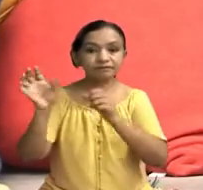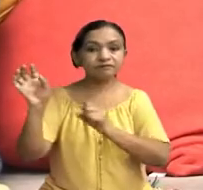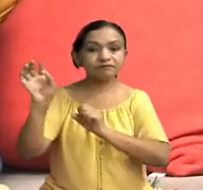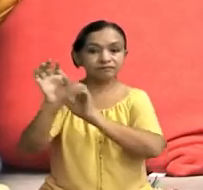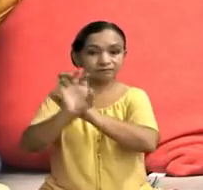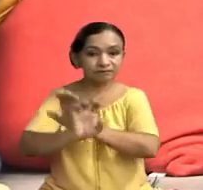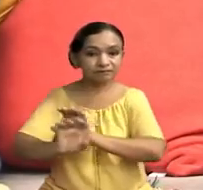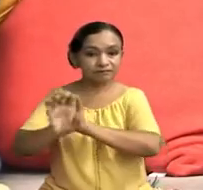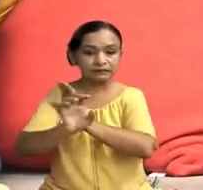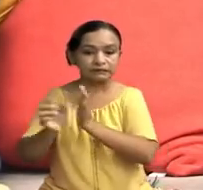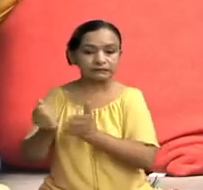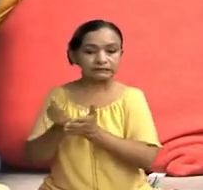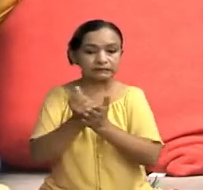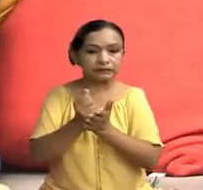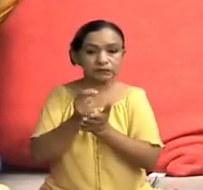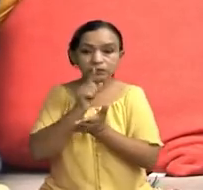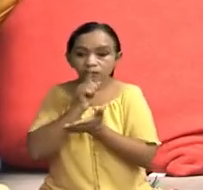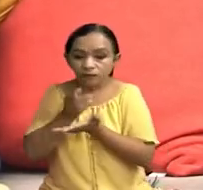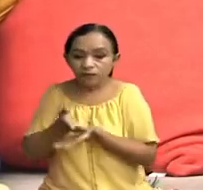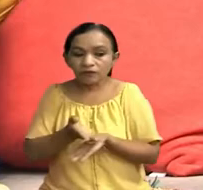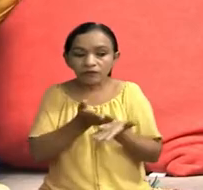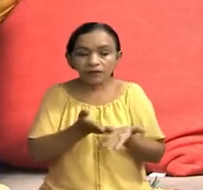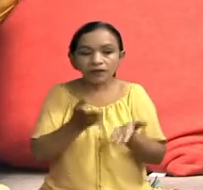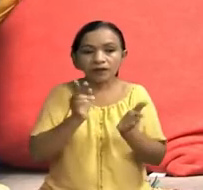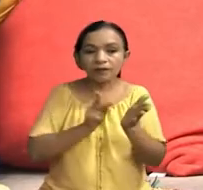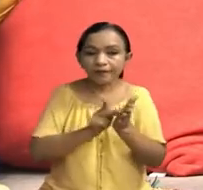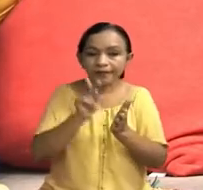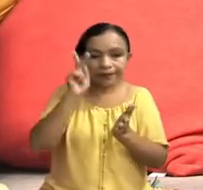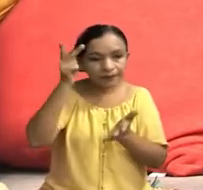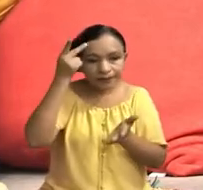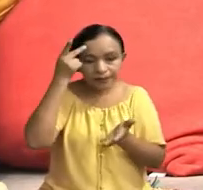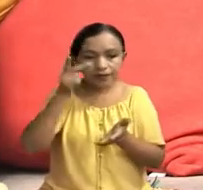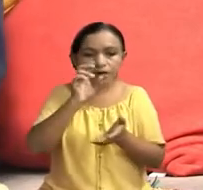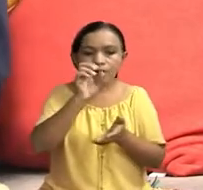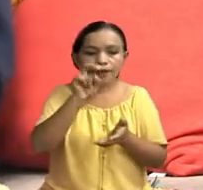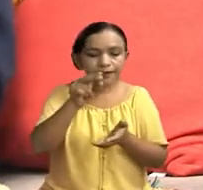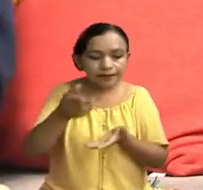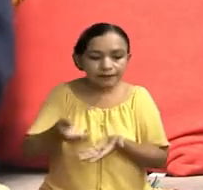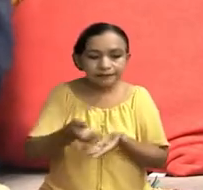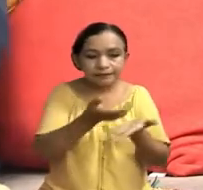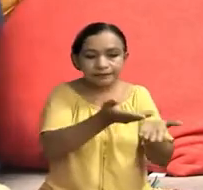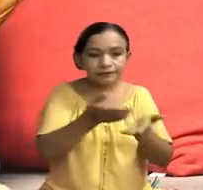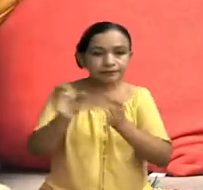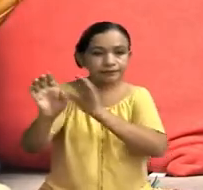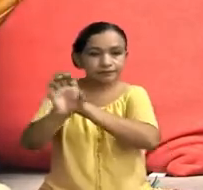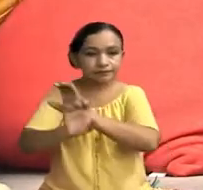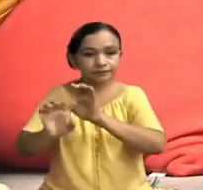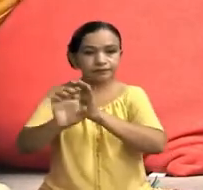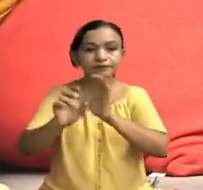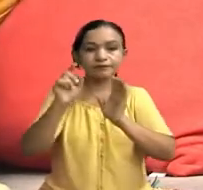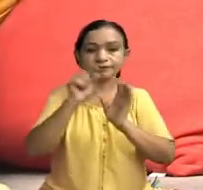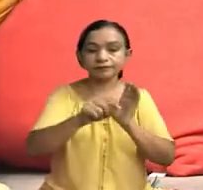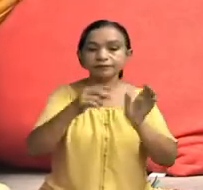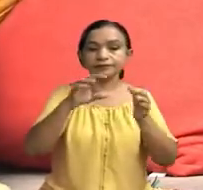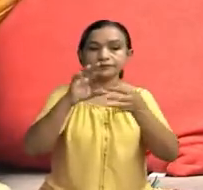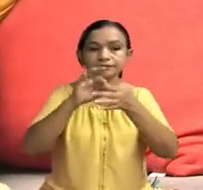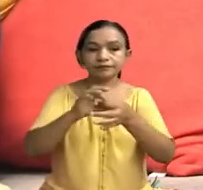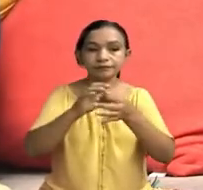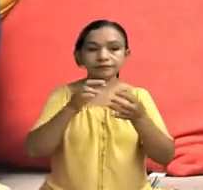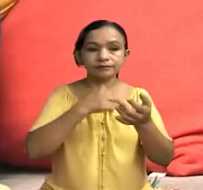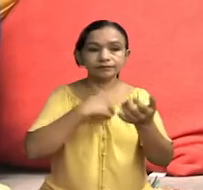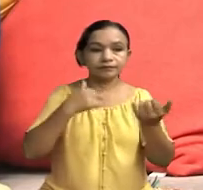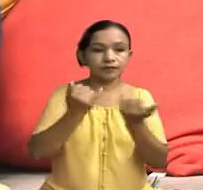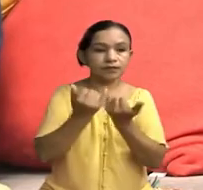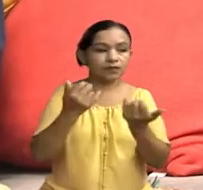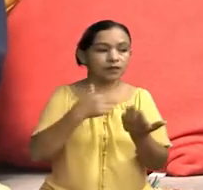europeas financian, ¿verdad?, a partidos, financian a ONG, que son los que también son parte de esos guiones.